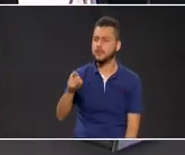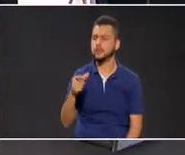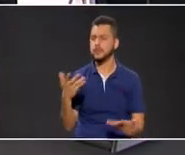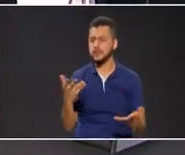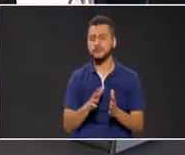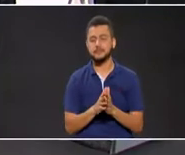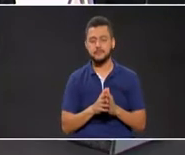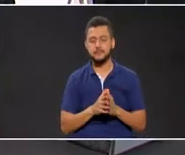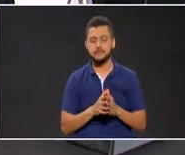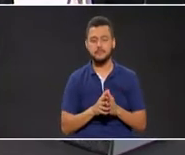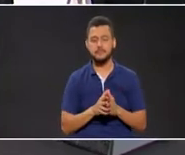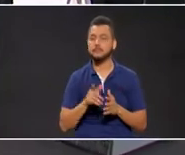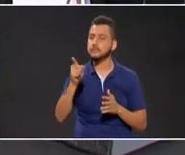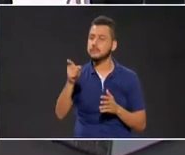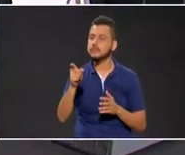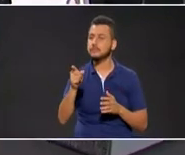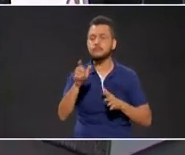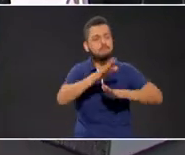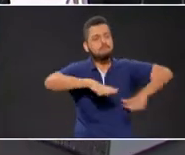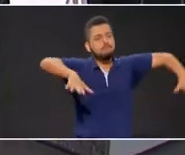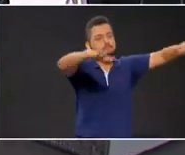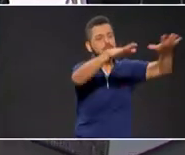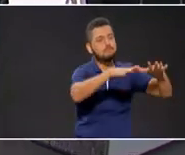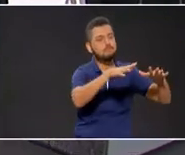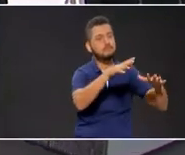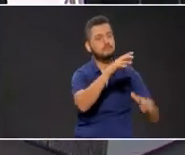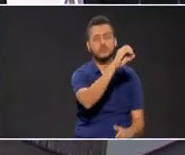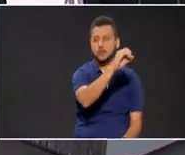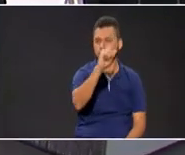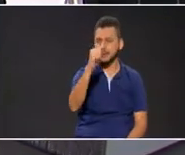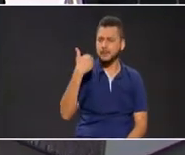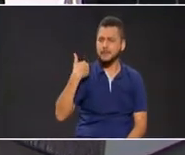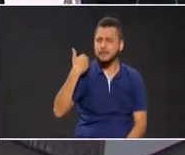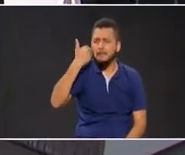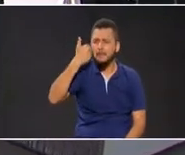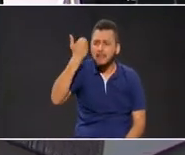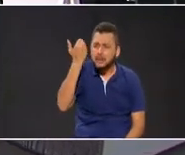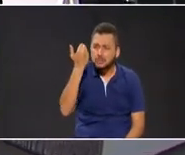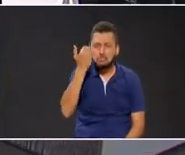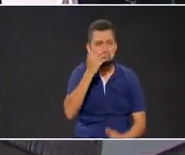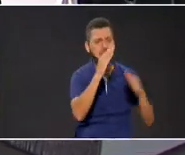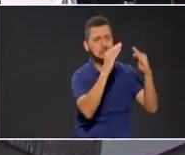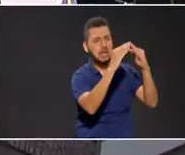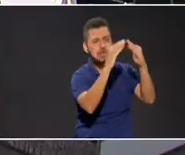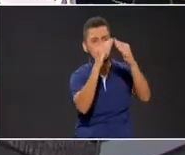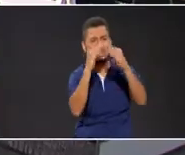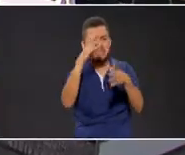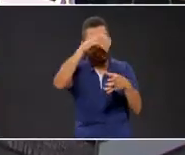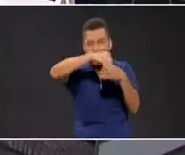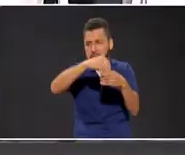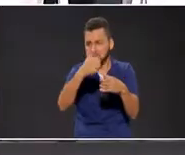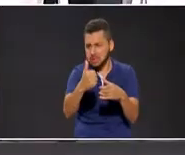y qué espacio juegan allí aquellos adultos mayores que no están en situación de vulnerabilidad para ellos también